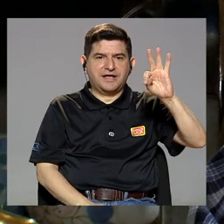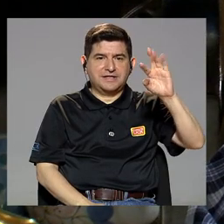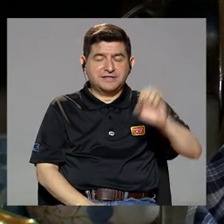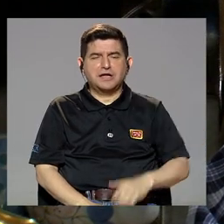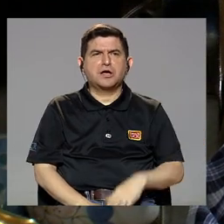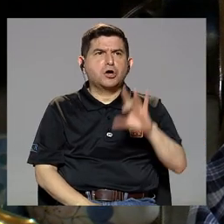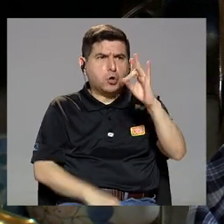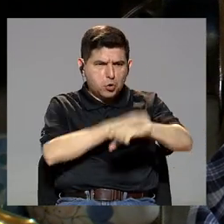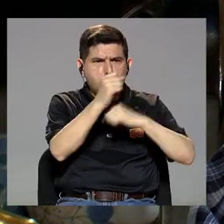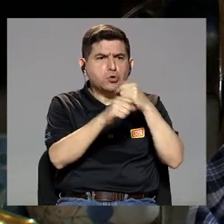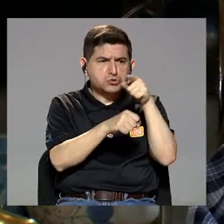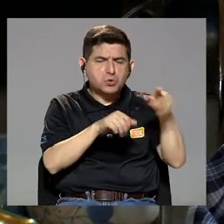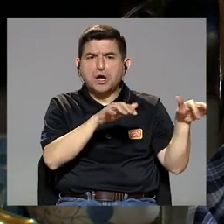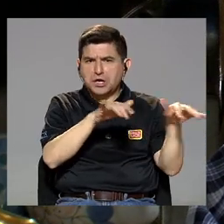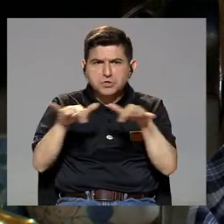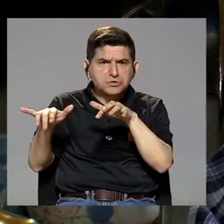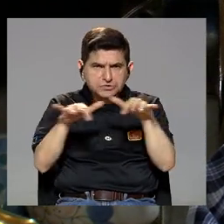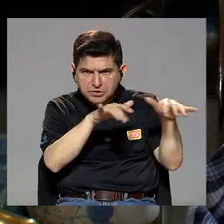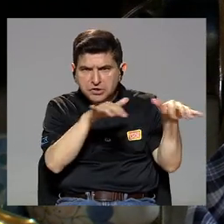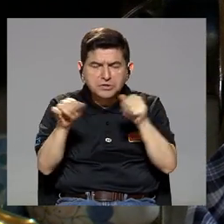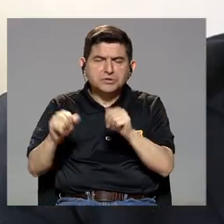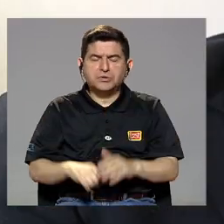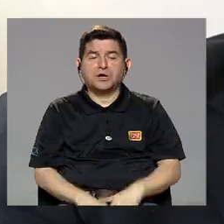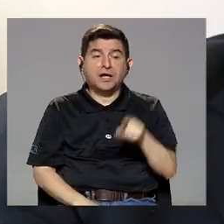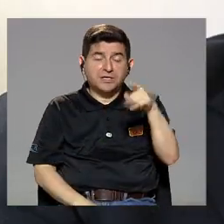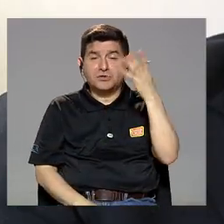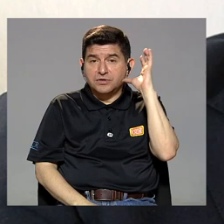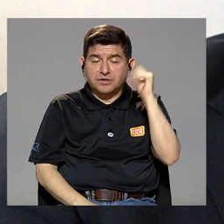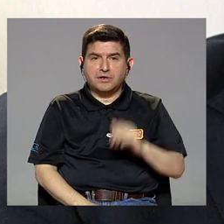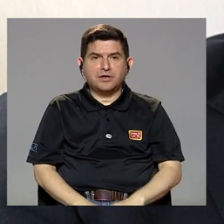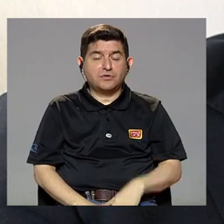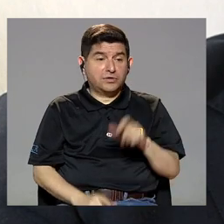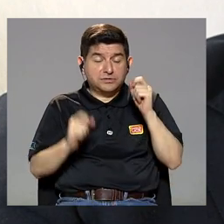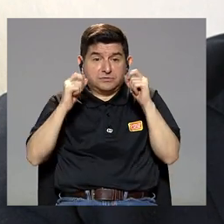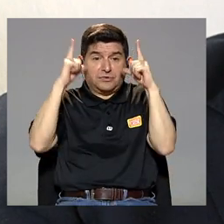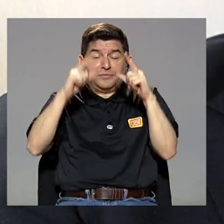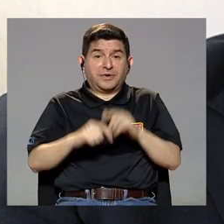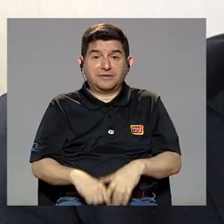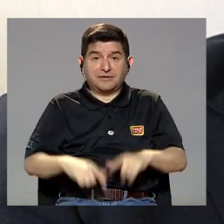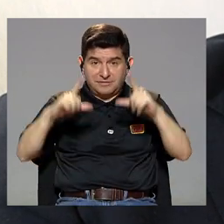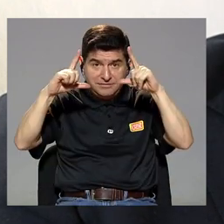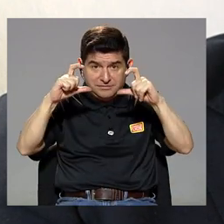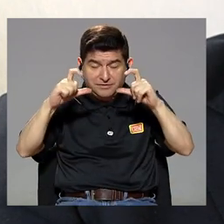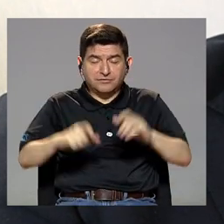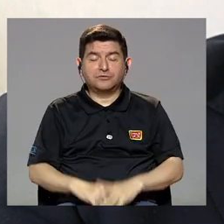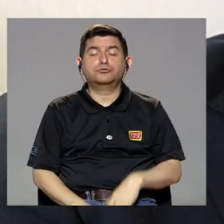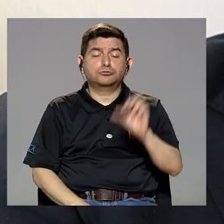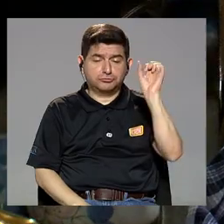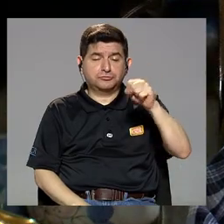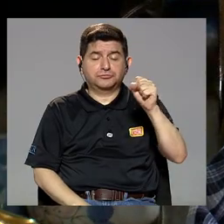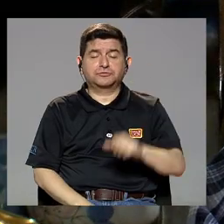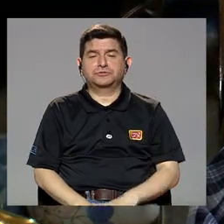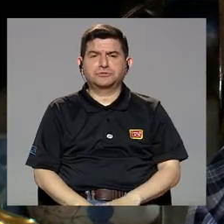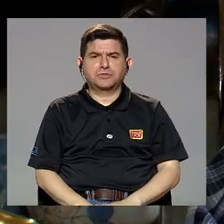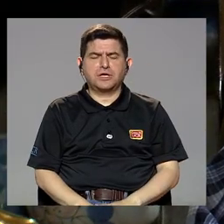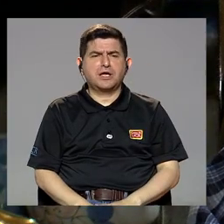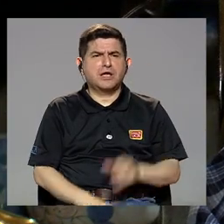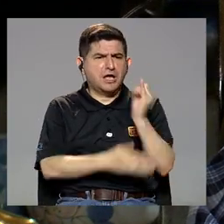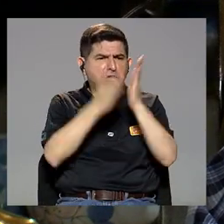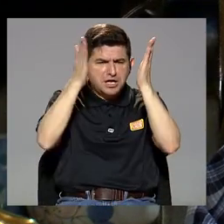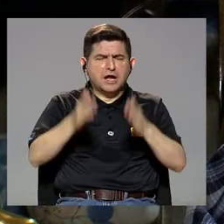carpiano ayer es impresionante semana muy linda y si no hay artistas muy conocidos